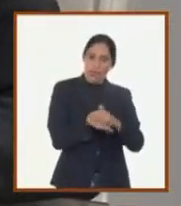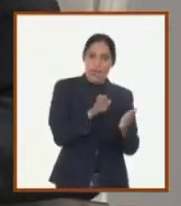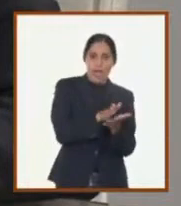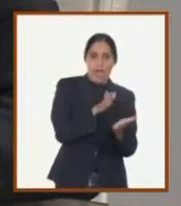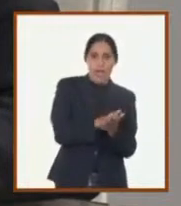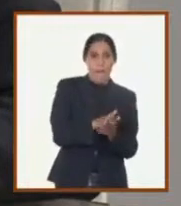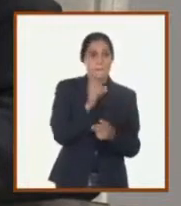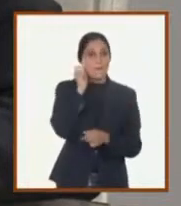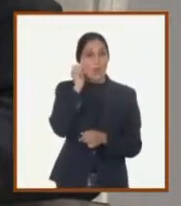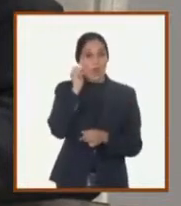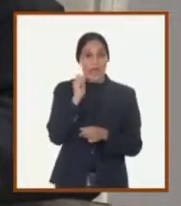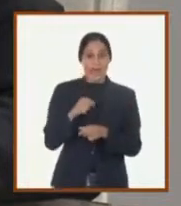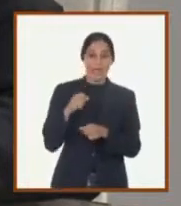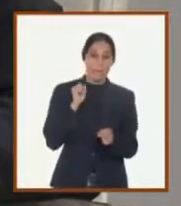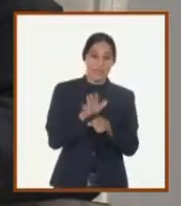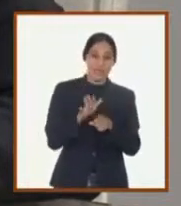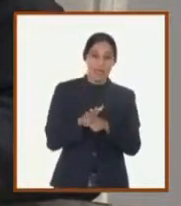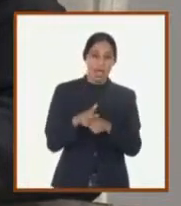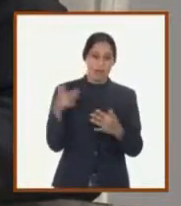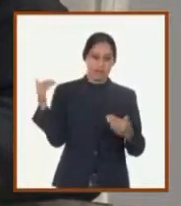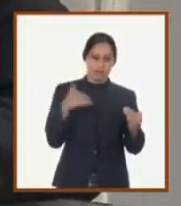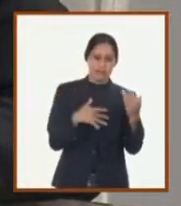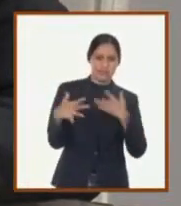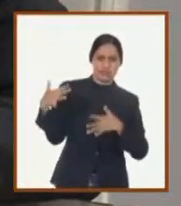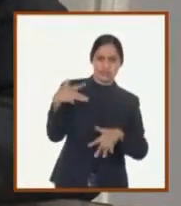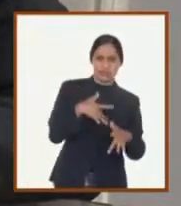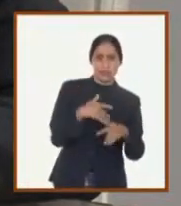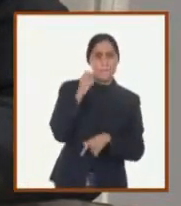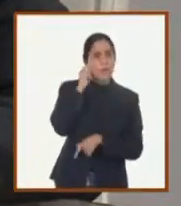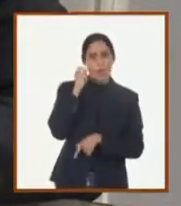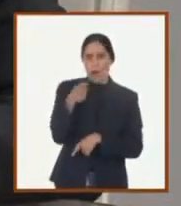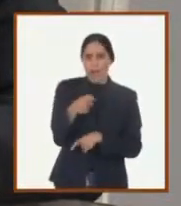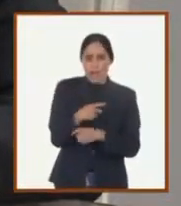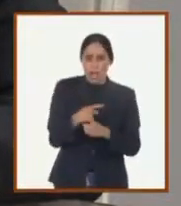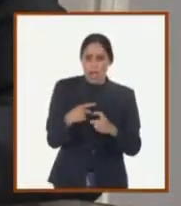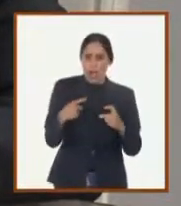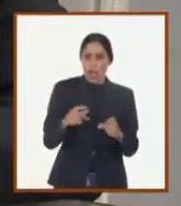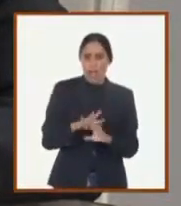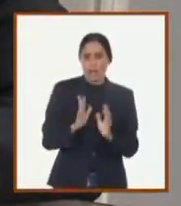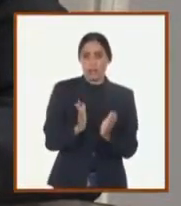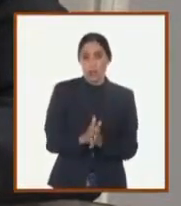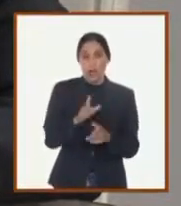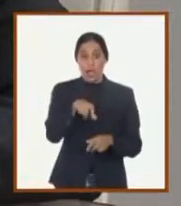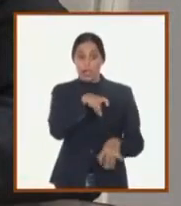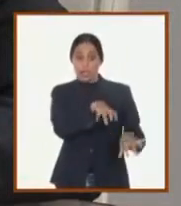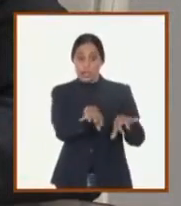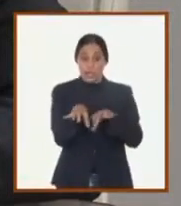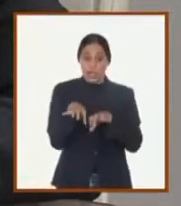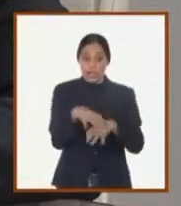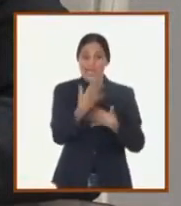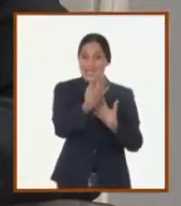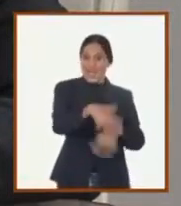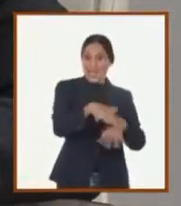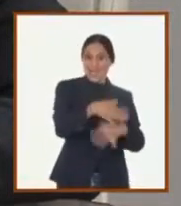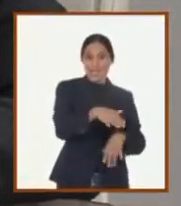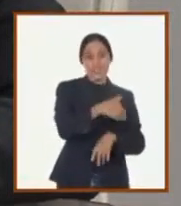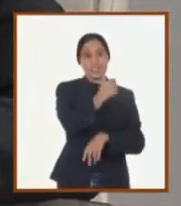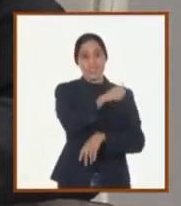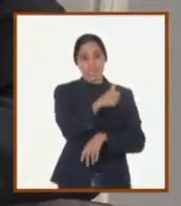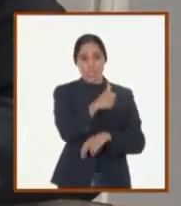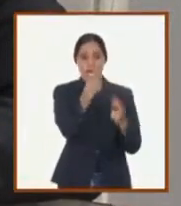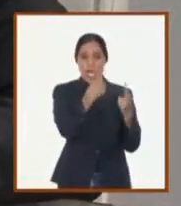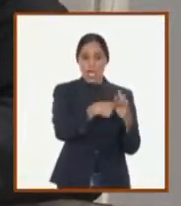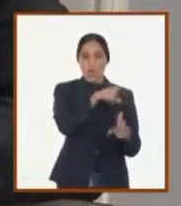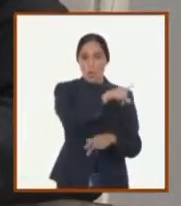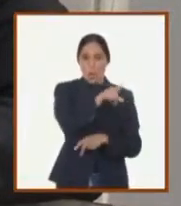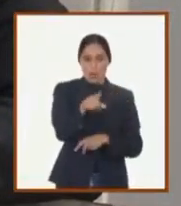mujeres la mayoría de las que trabajaban allí en un lugar en en en la calle 10 y 11 muy